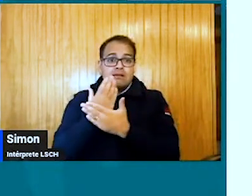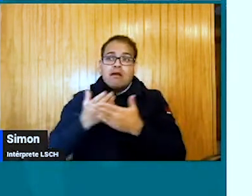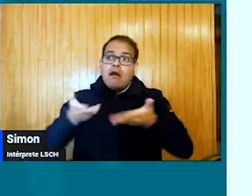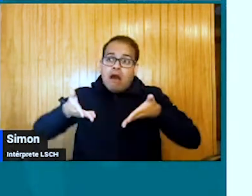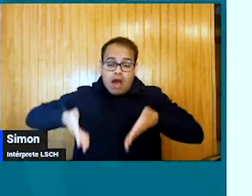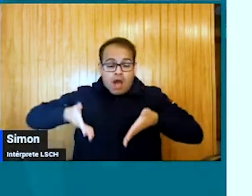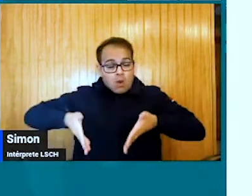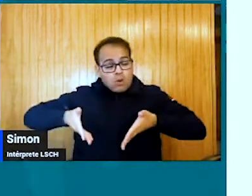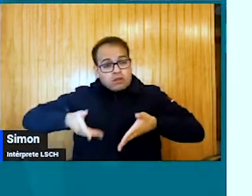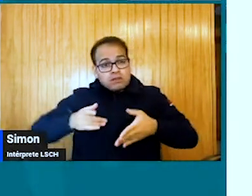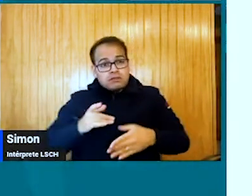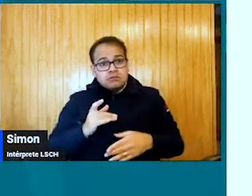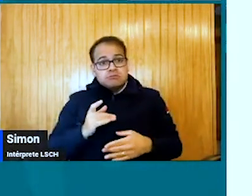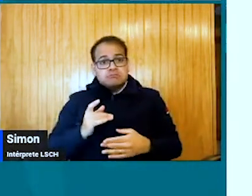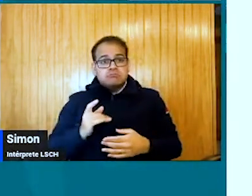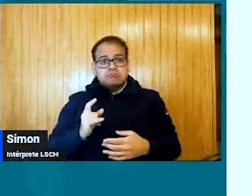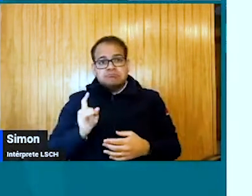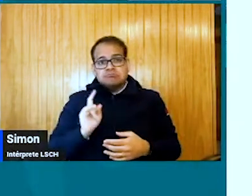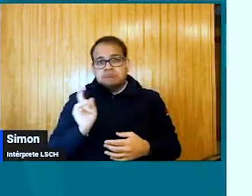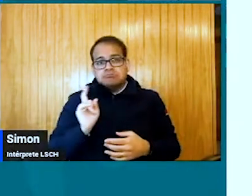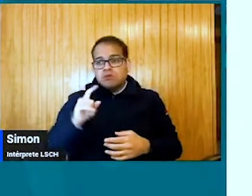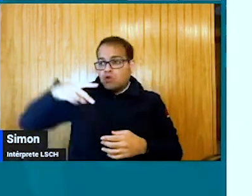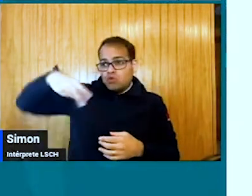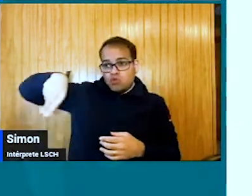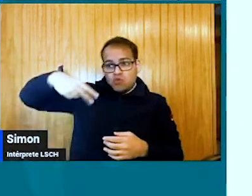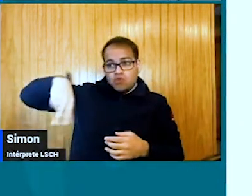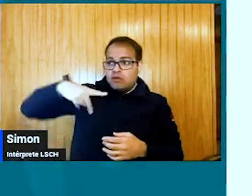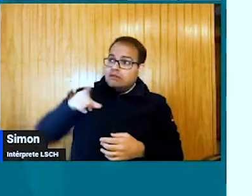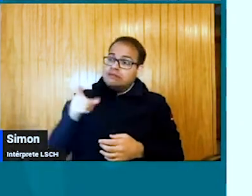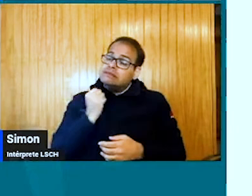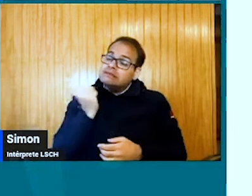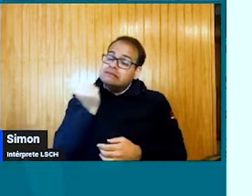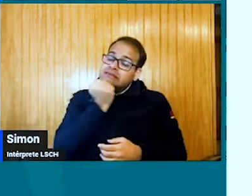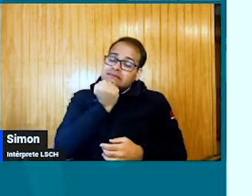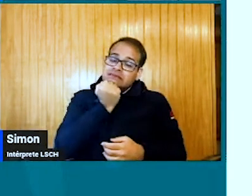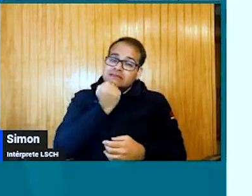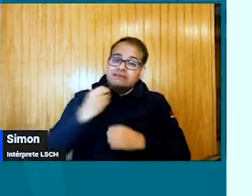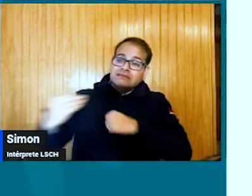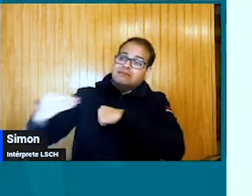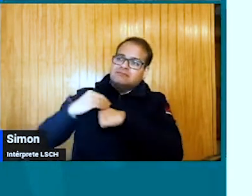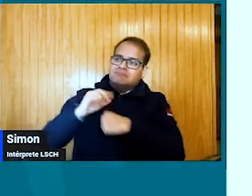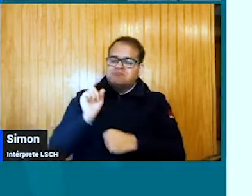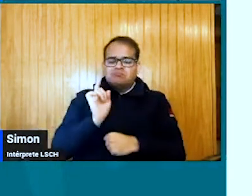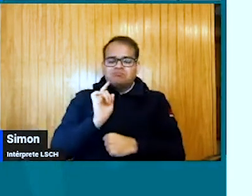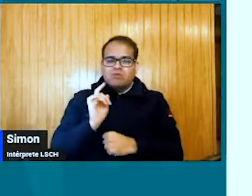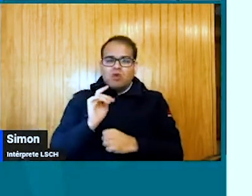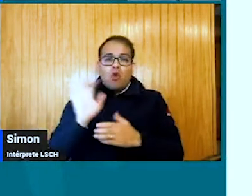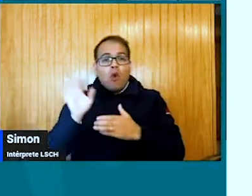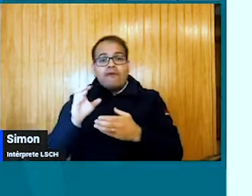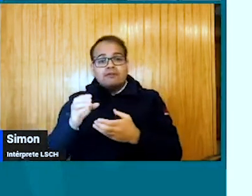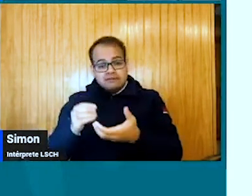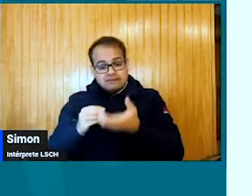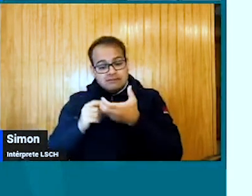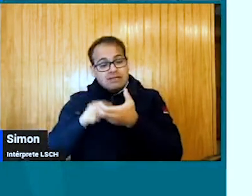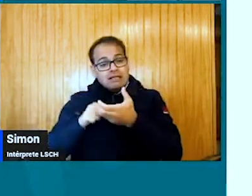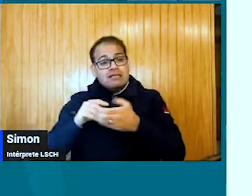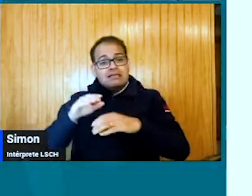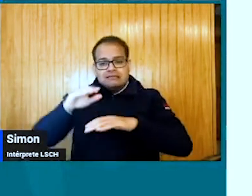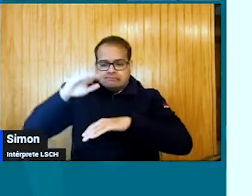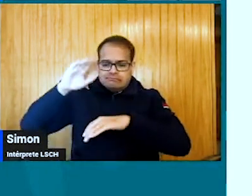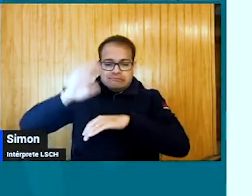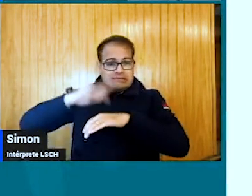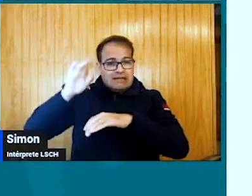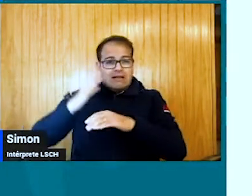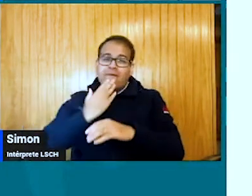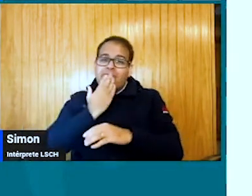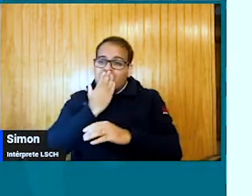que las noticias ya no se equivocan tanto cuando nos dicen, o las aplicaciones del tiempo están